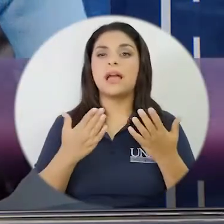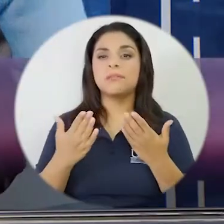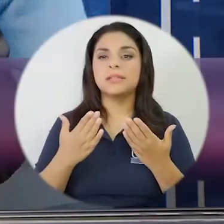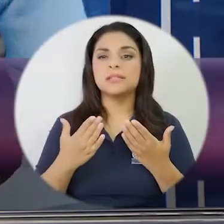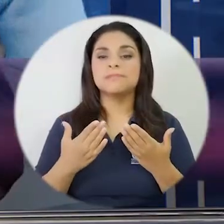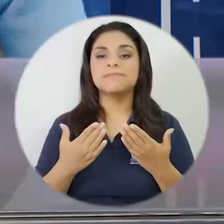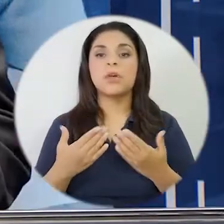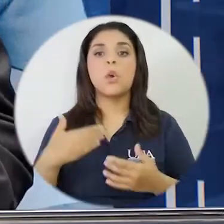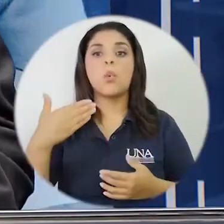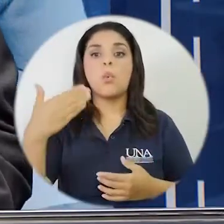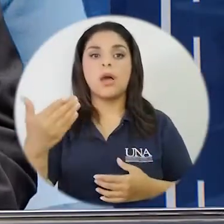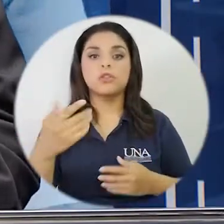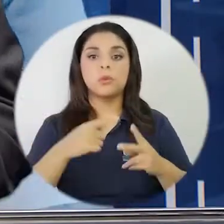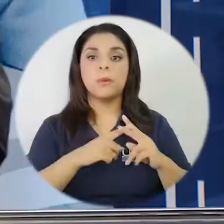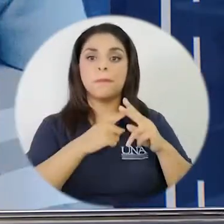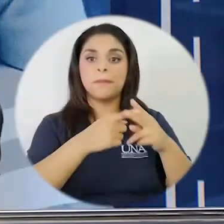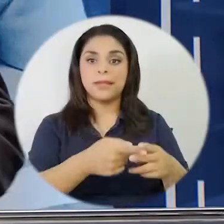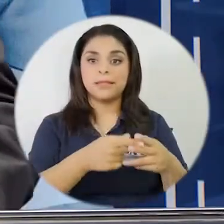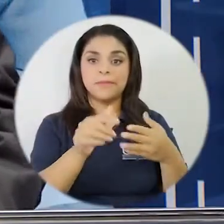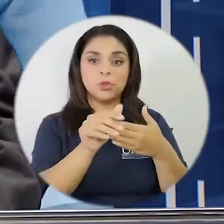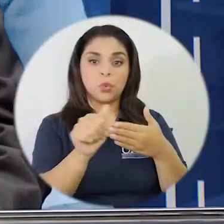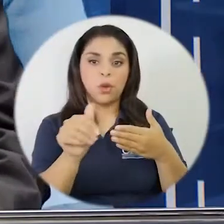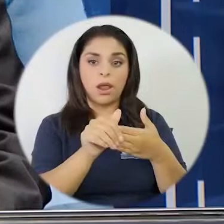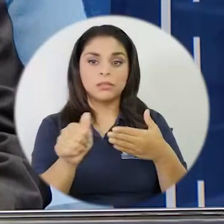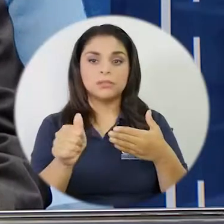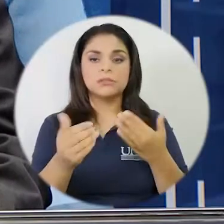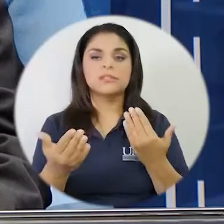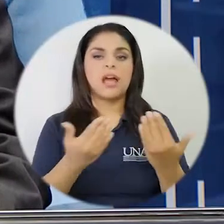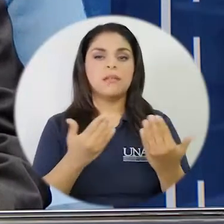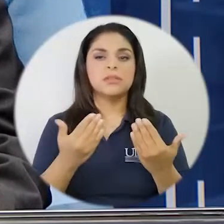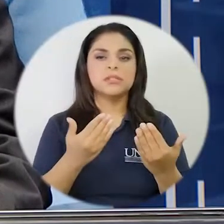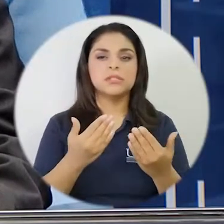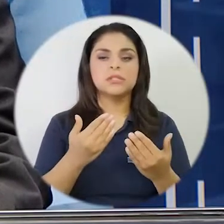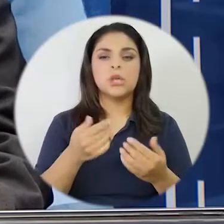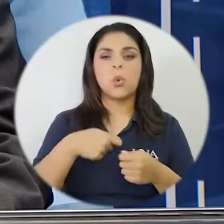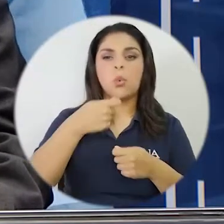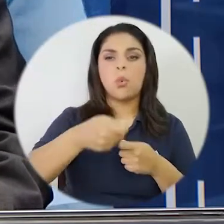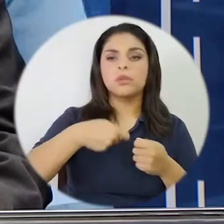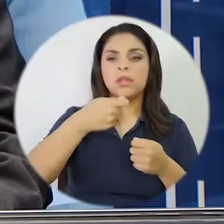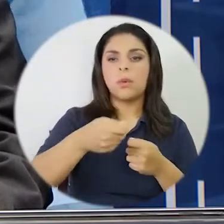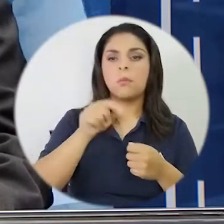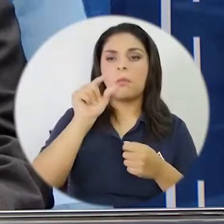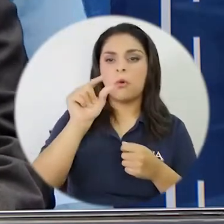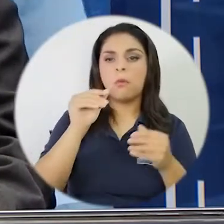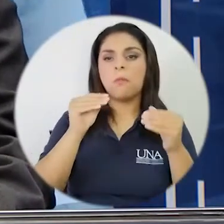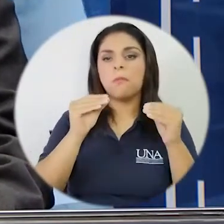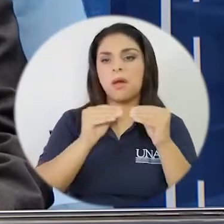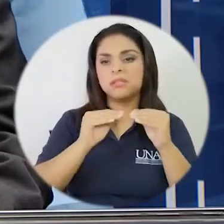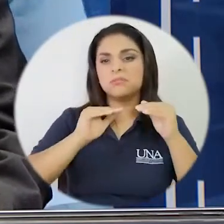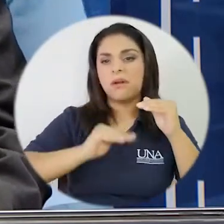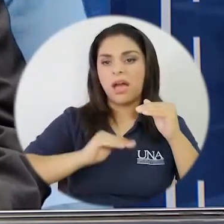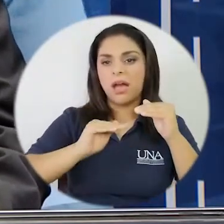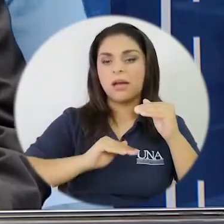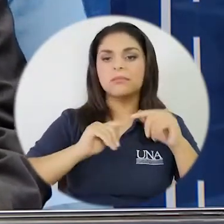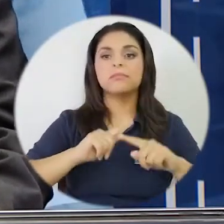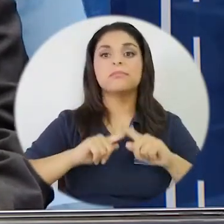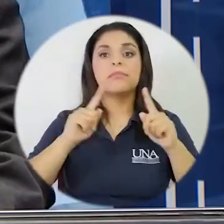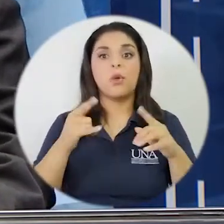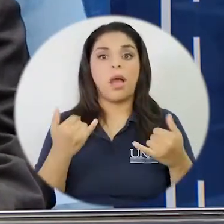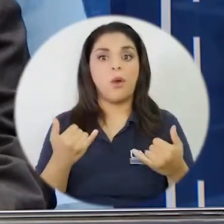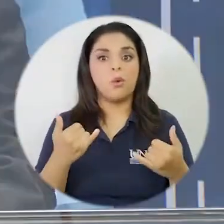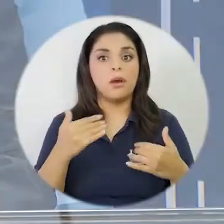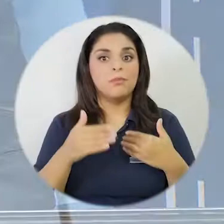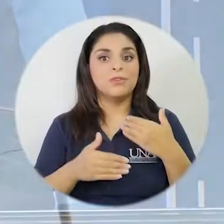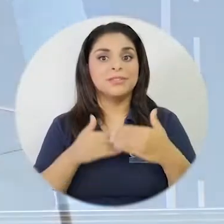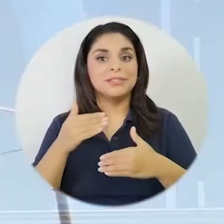un principio, si prestan en dólares, eventualmente la cuota sería viene siendo como más estable, más baja, pero en